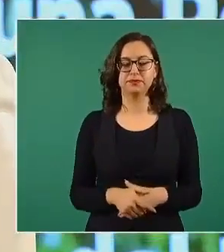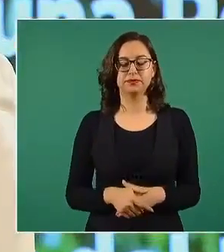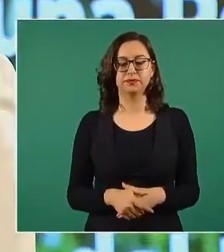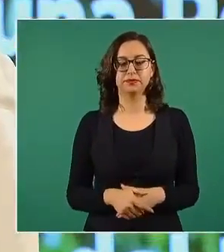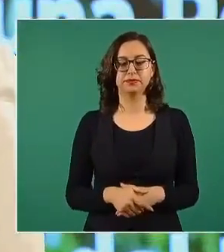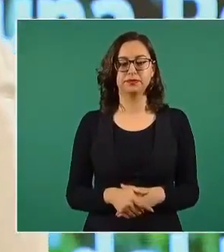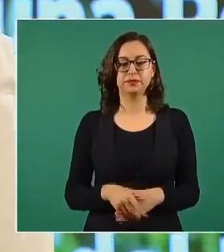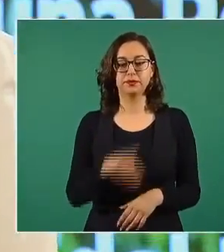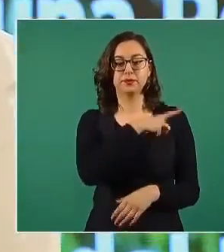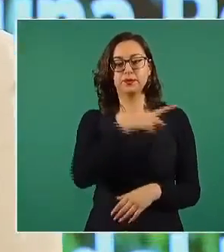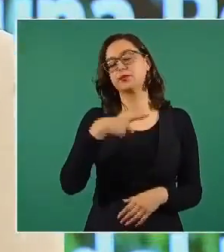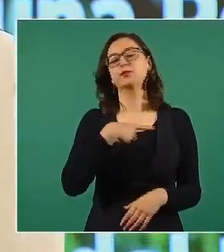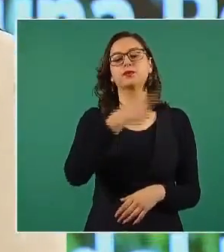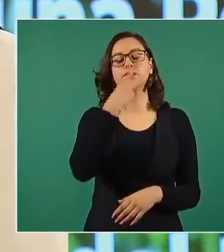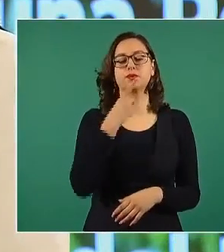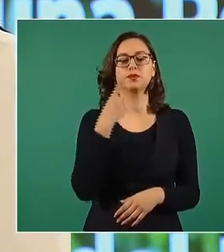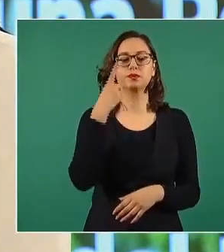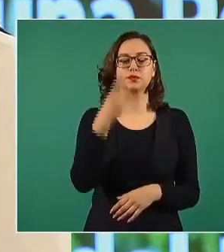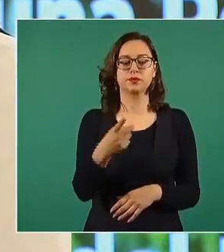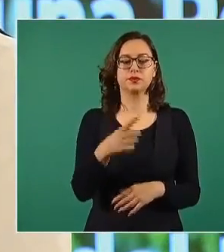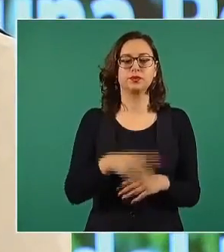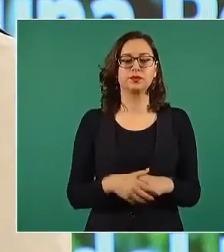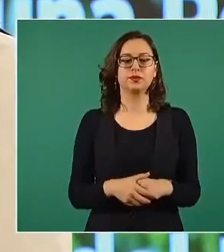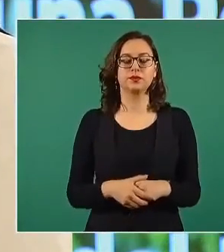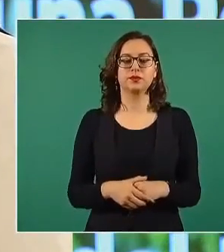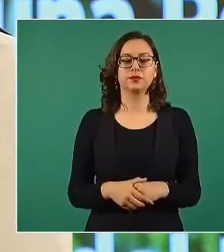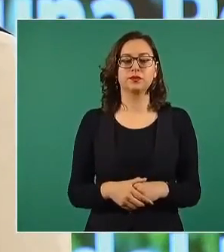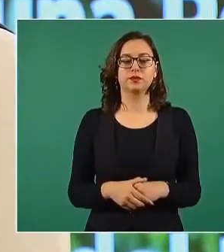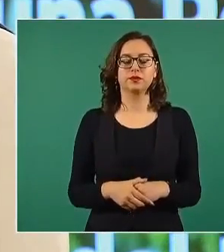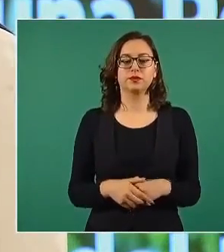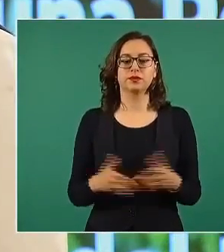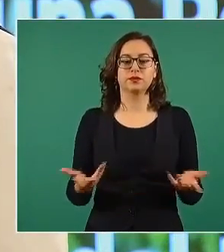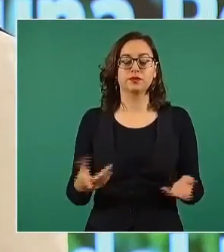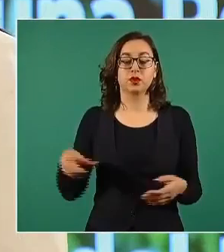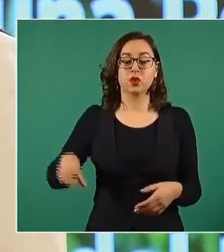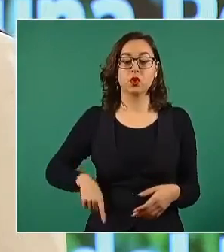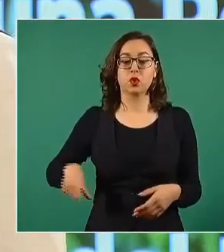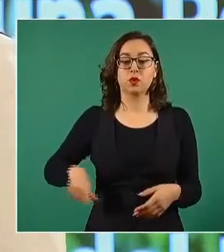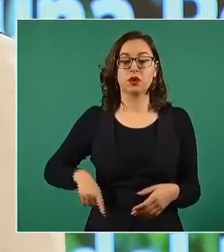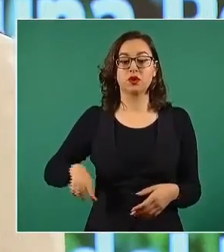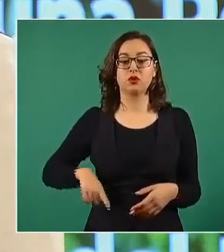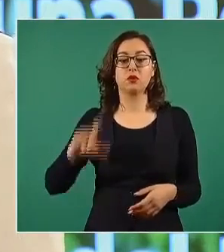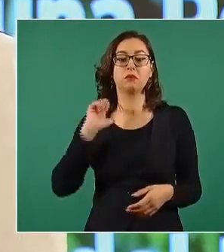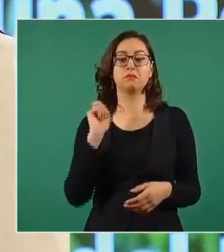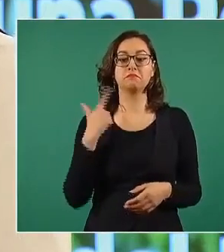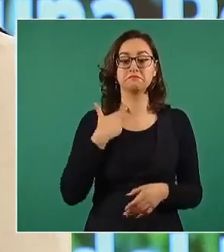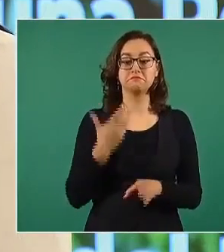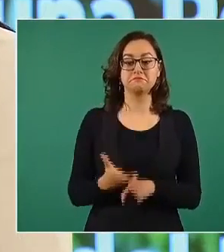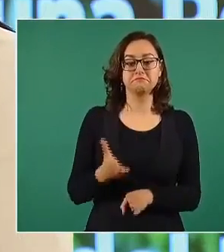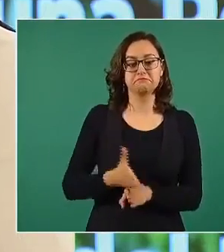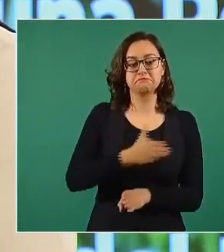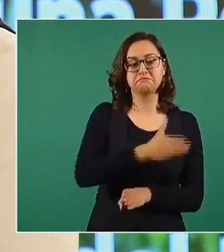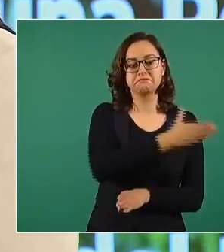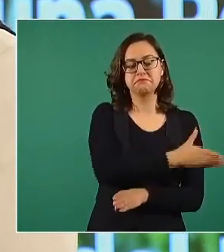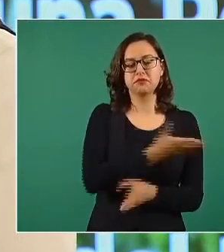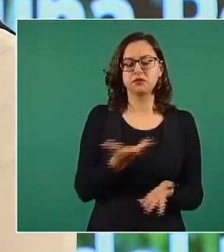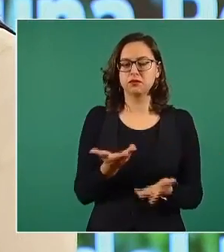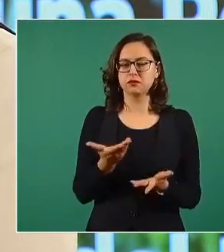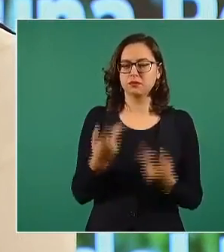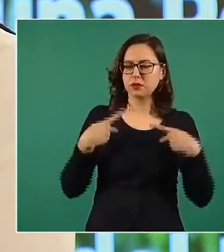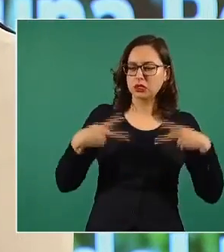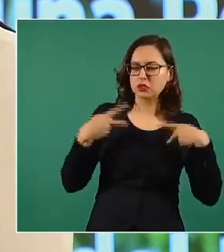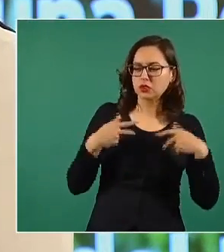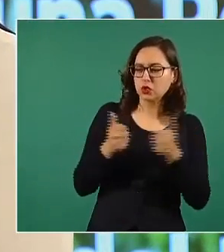y comentar que antes de este gobierno, los gobiernos no tenían una política clara en torno a